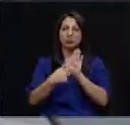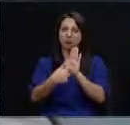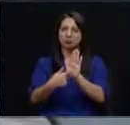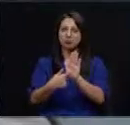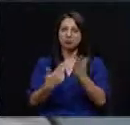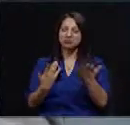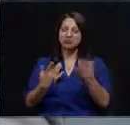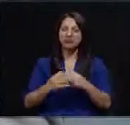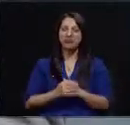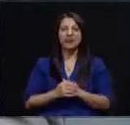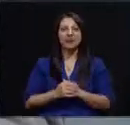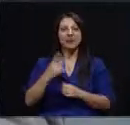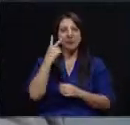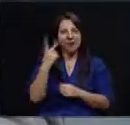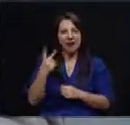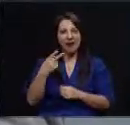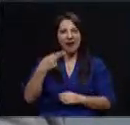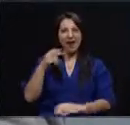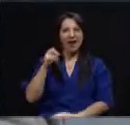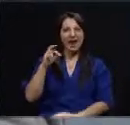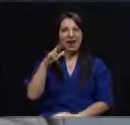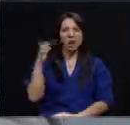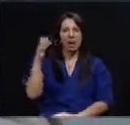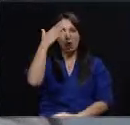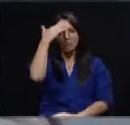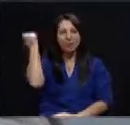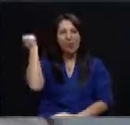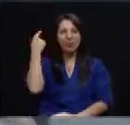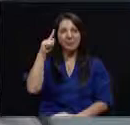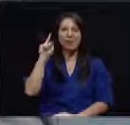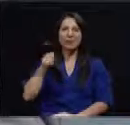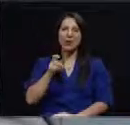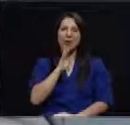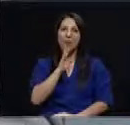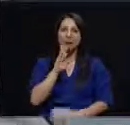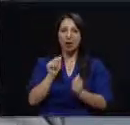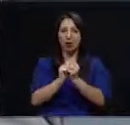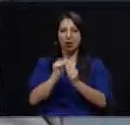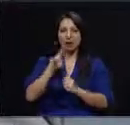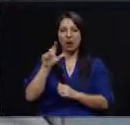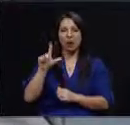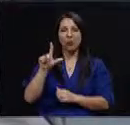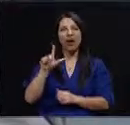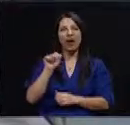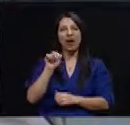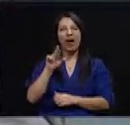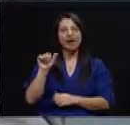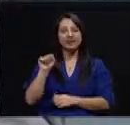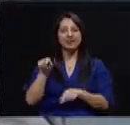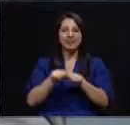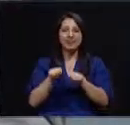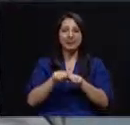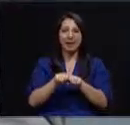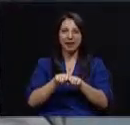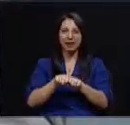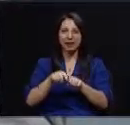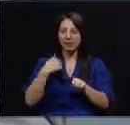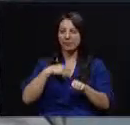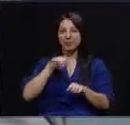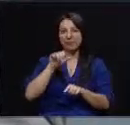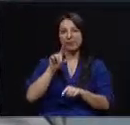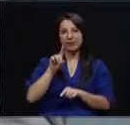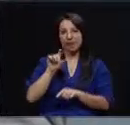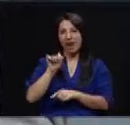fin, veamos El héroe olvidado para conversar con don Raúl Arias y con don Rubén Darío Arena